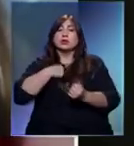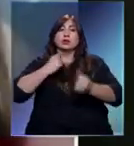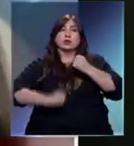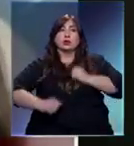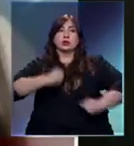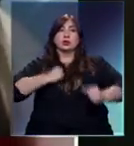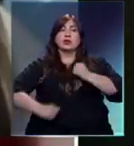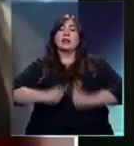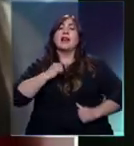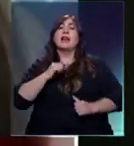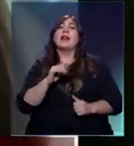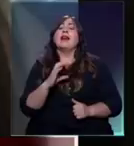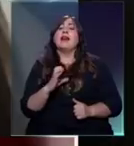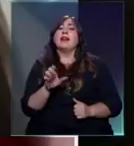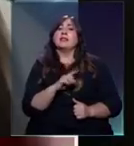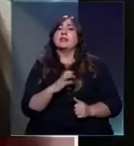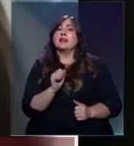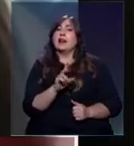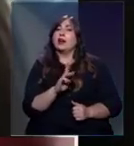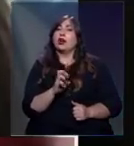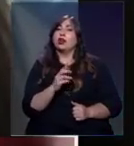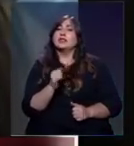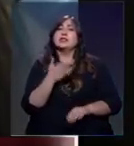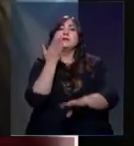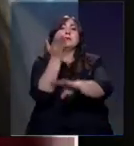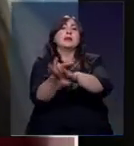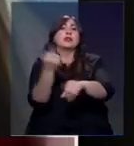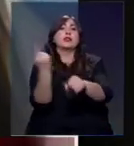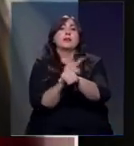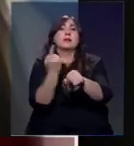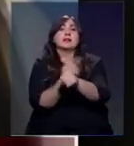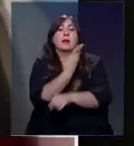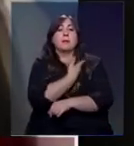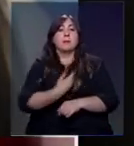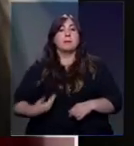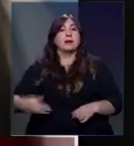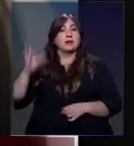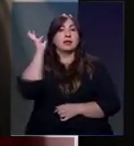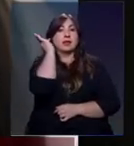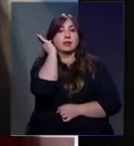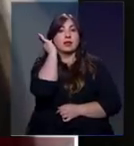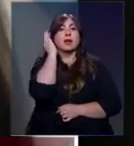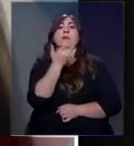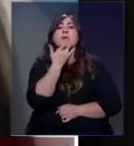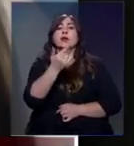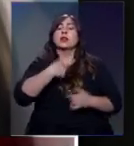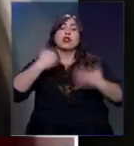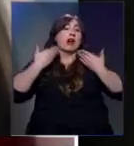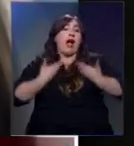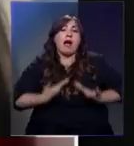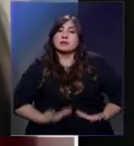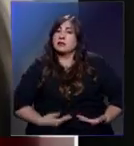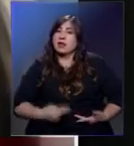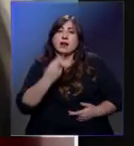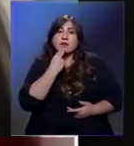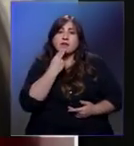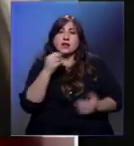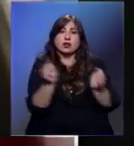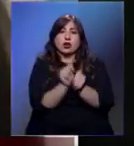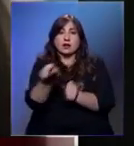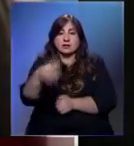fibrosis quística. Solicito hablar urgente con la presidenta porque estoy cansada de vivir con esta